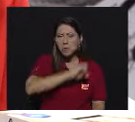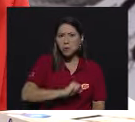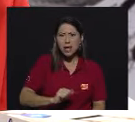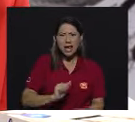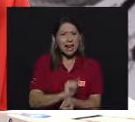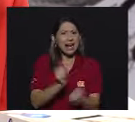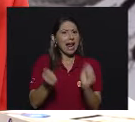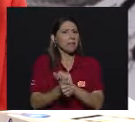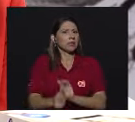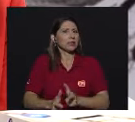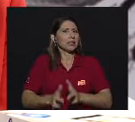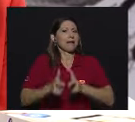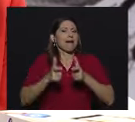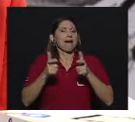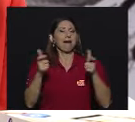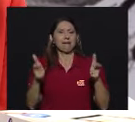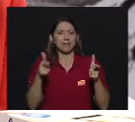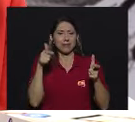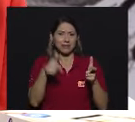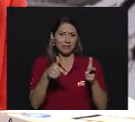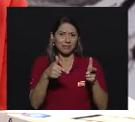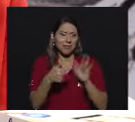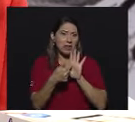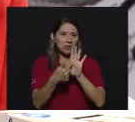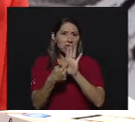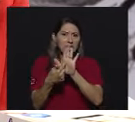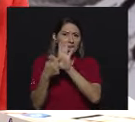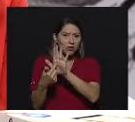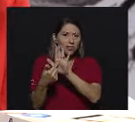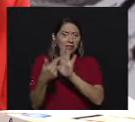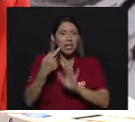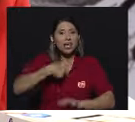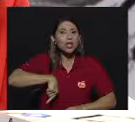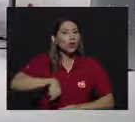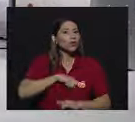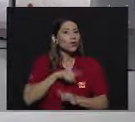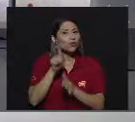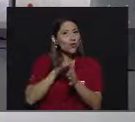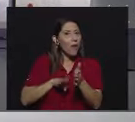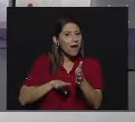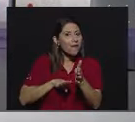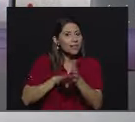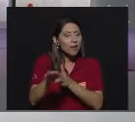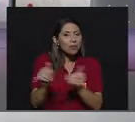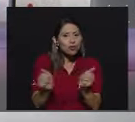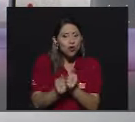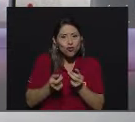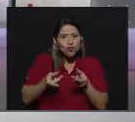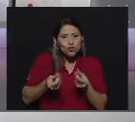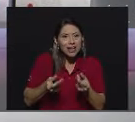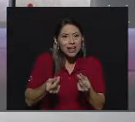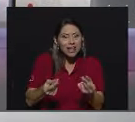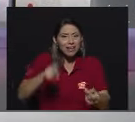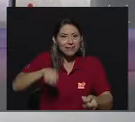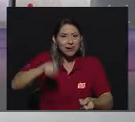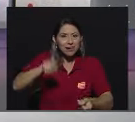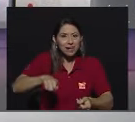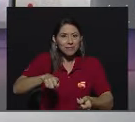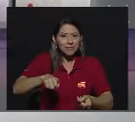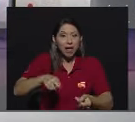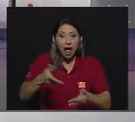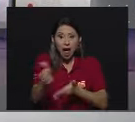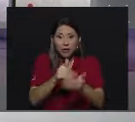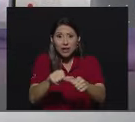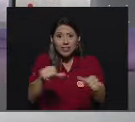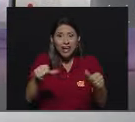cambios en las tendencias principales de nuestros indicadores y no avanzamos con la celeridad que el país requiere y en algunas